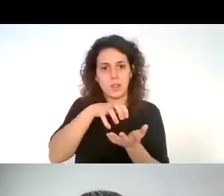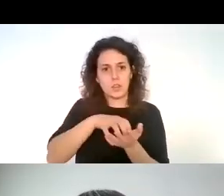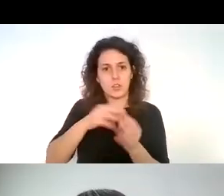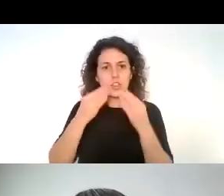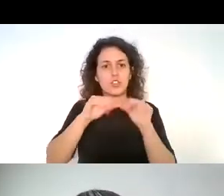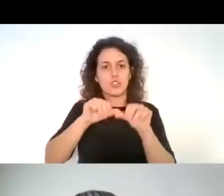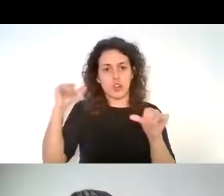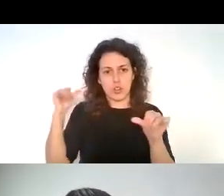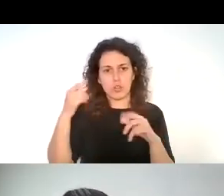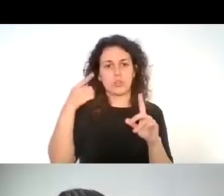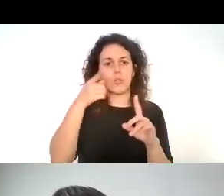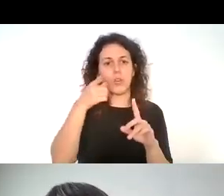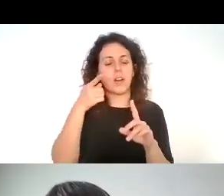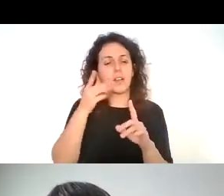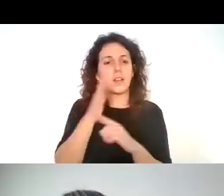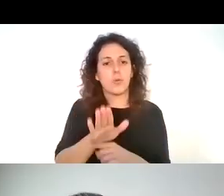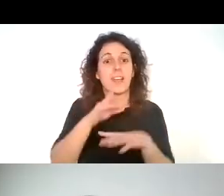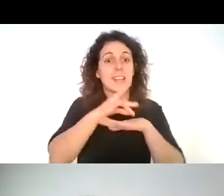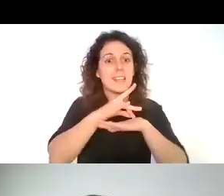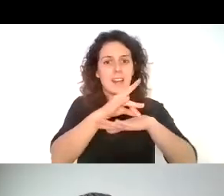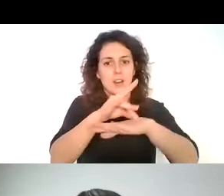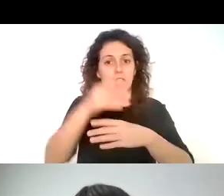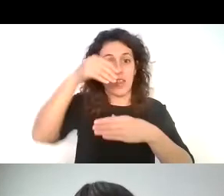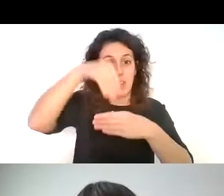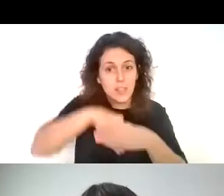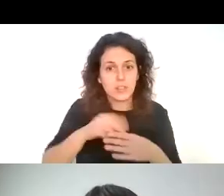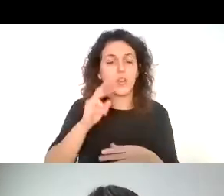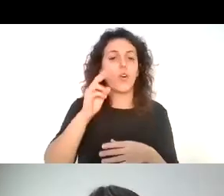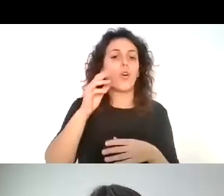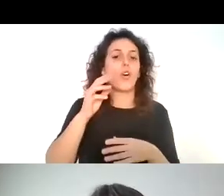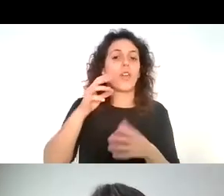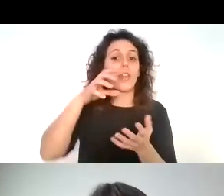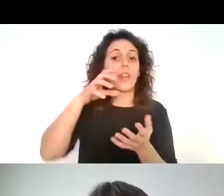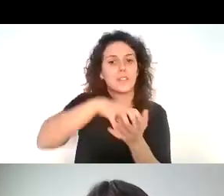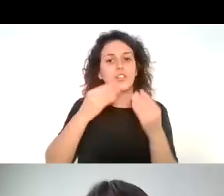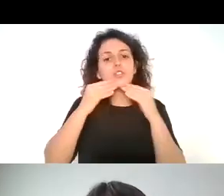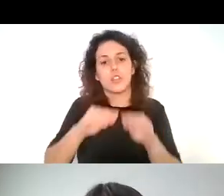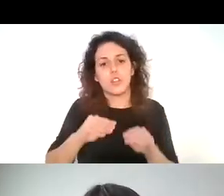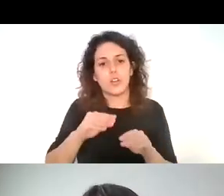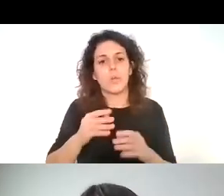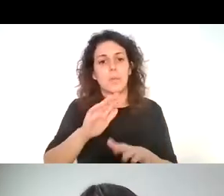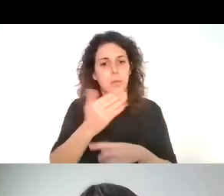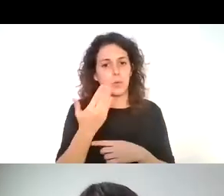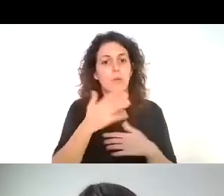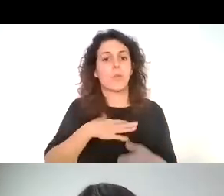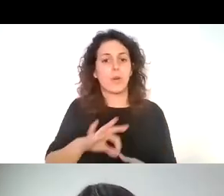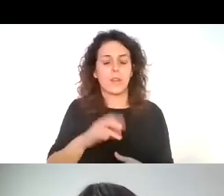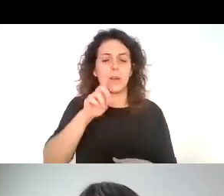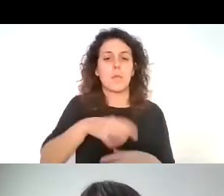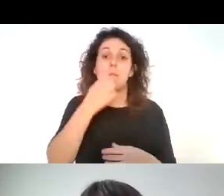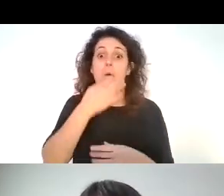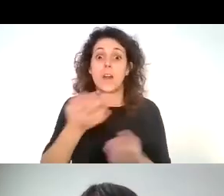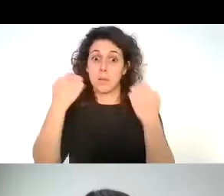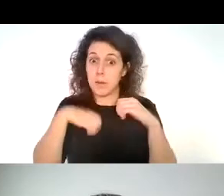nos puedan proponer itinerarios dentro de su centro histórico y pues que puedan tener ya unas buenas prácticas,